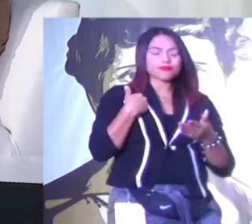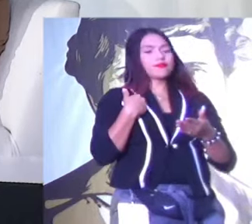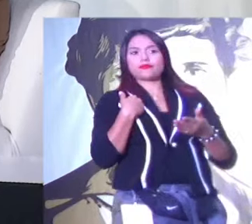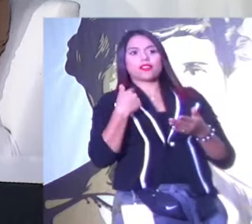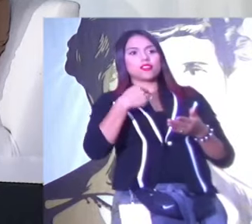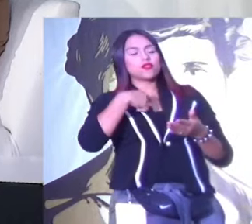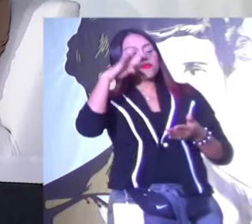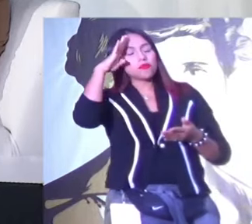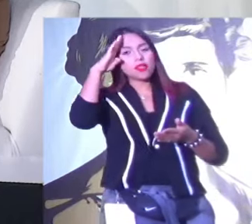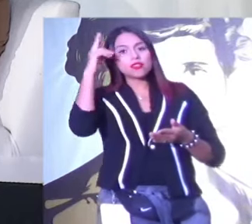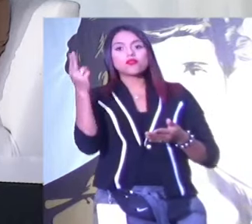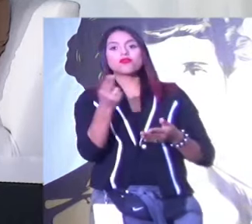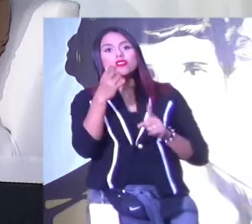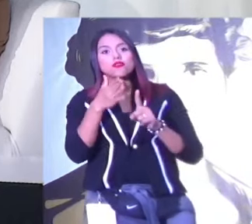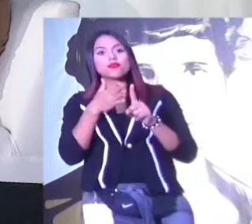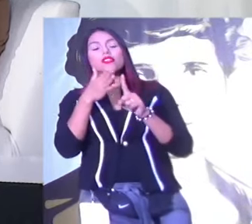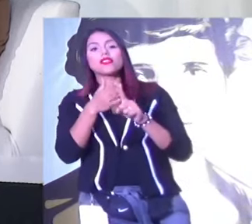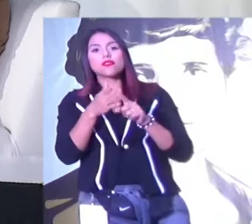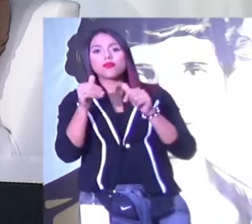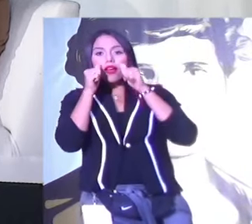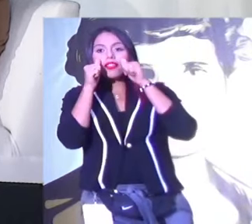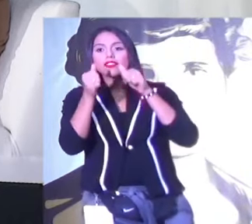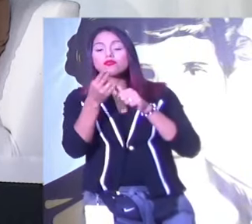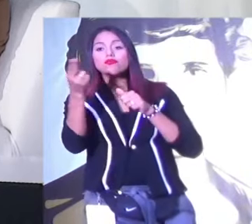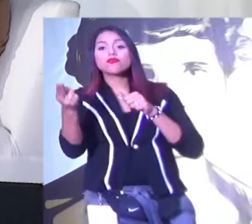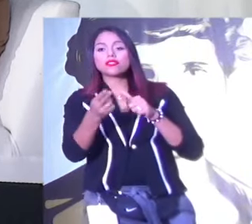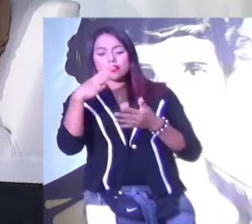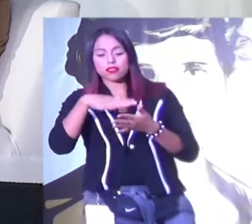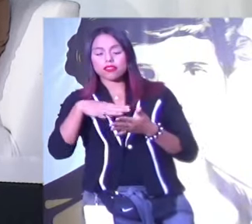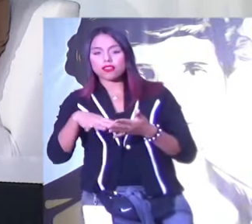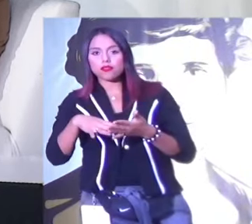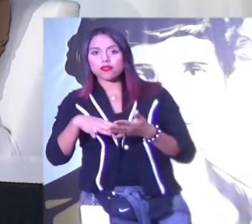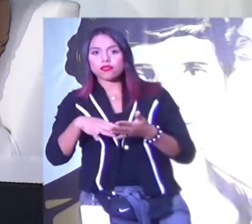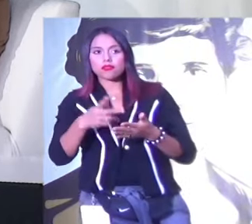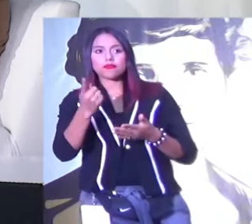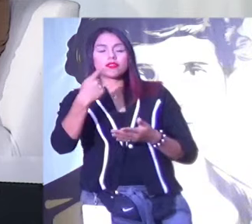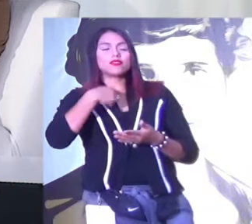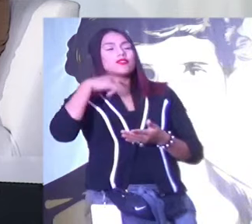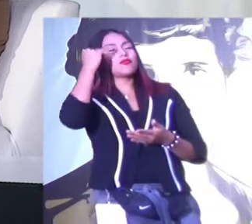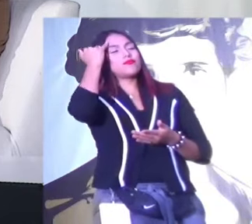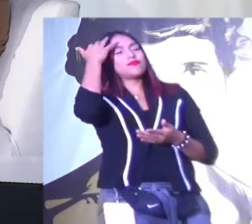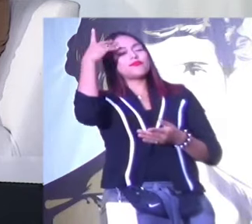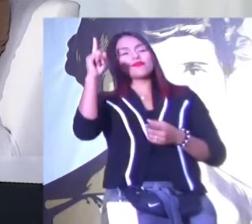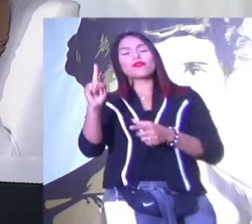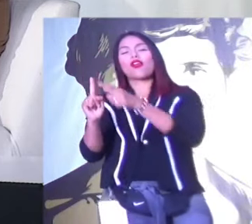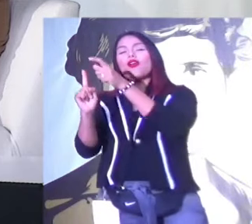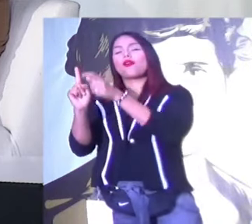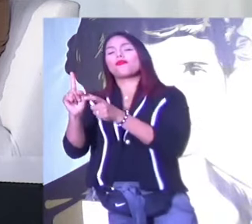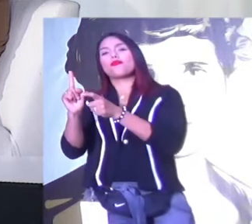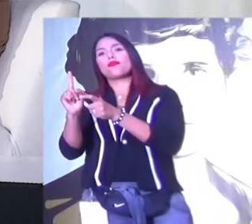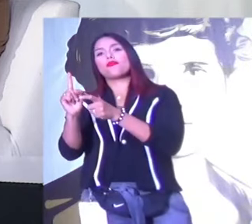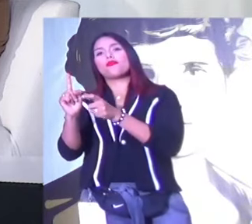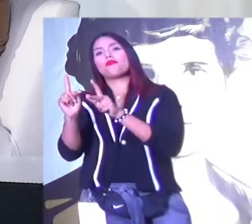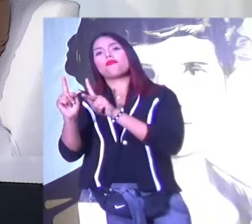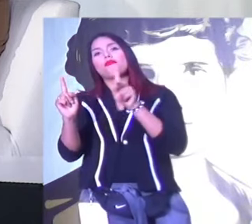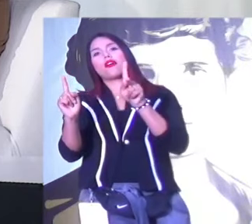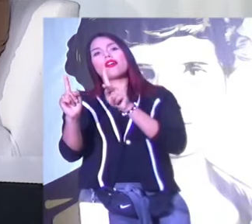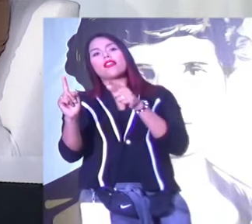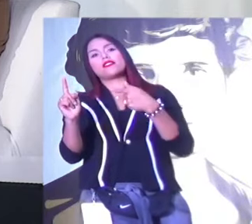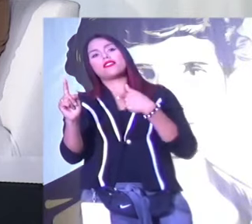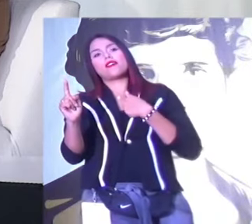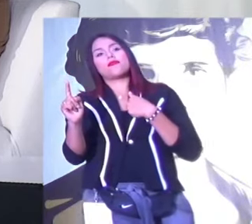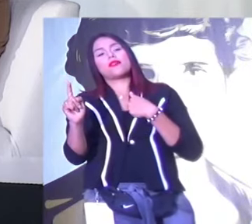Es decir, obviamente no es un lector específico, ¿cómo crearlo, no? Pero yo me imagino que es un lector parecido a mí, con